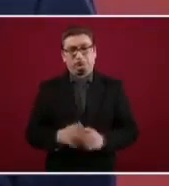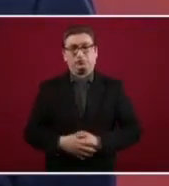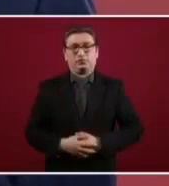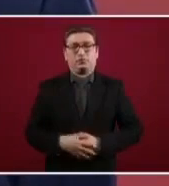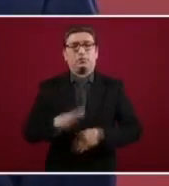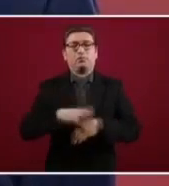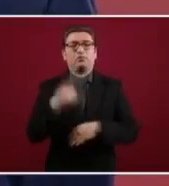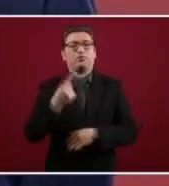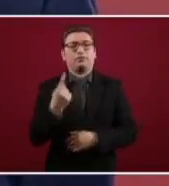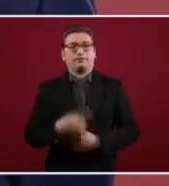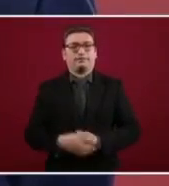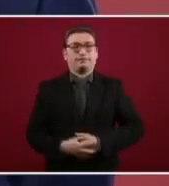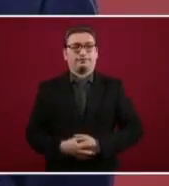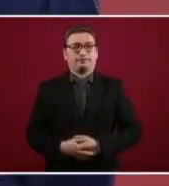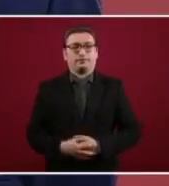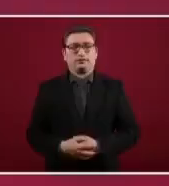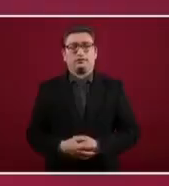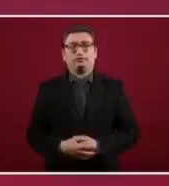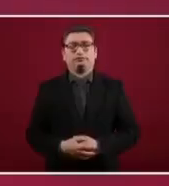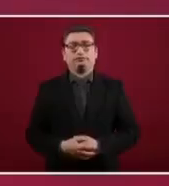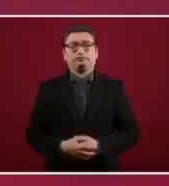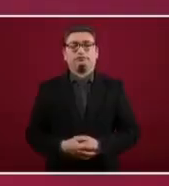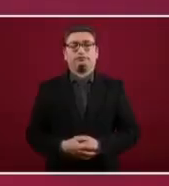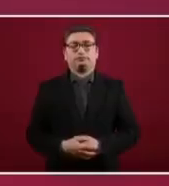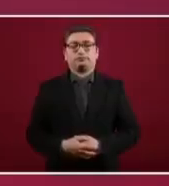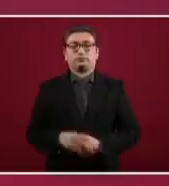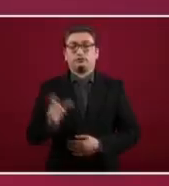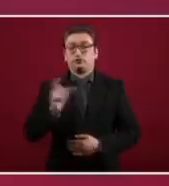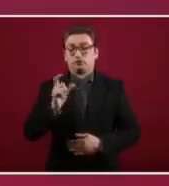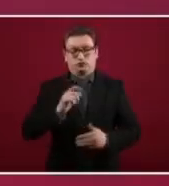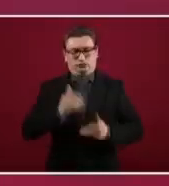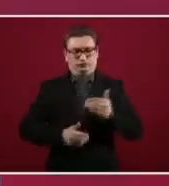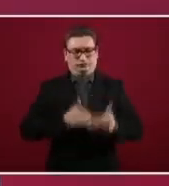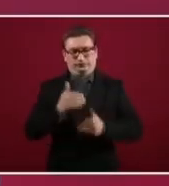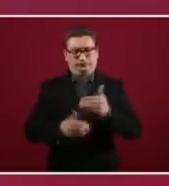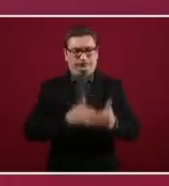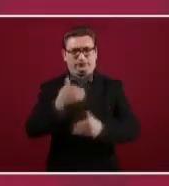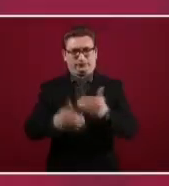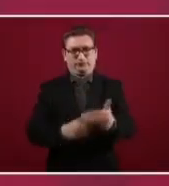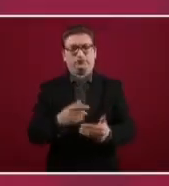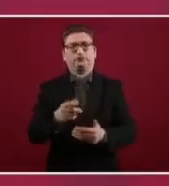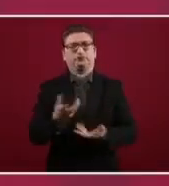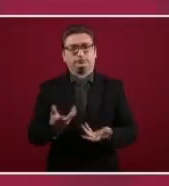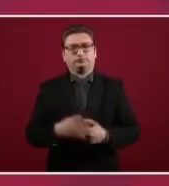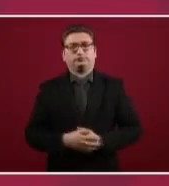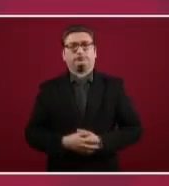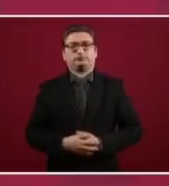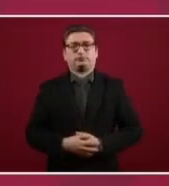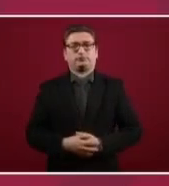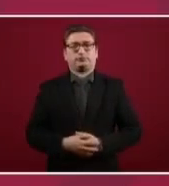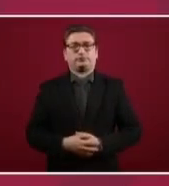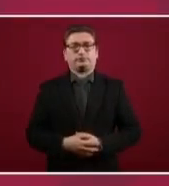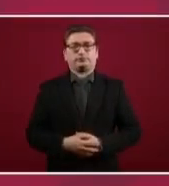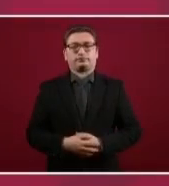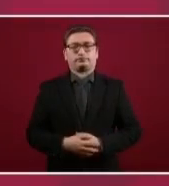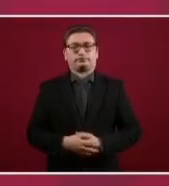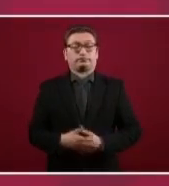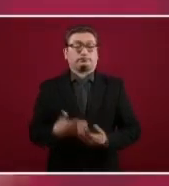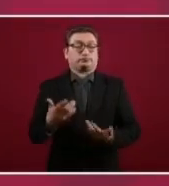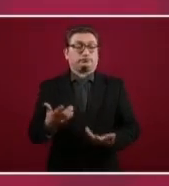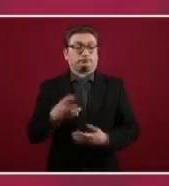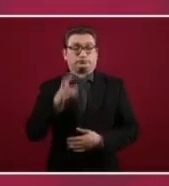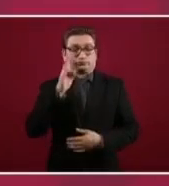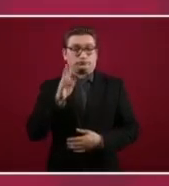por qué cuando se hace un proceso de esta naturaleza pues se